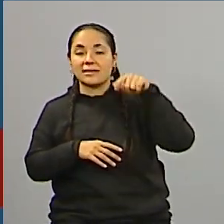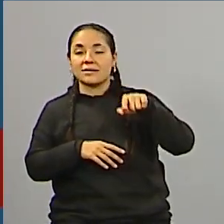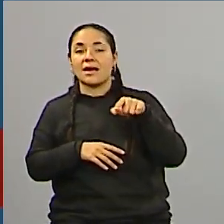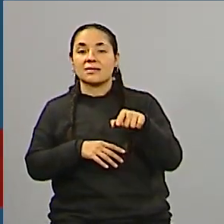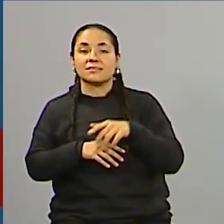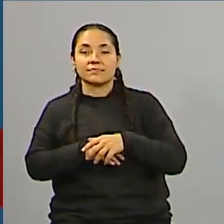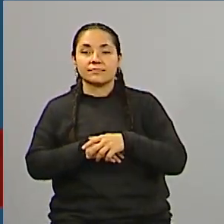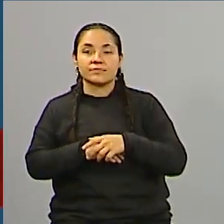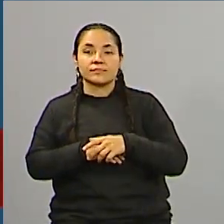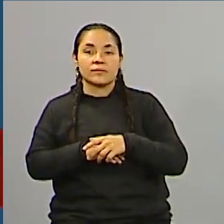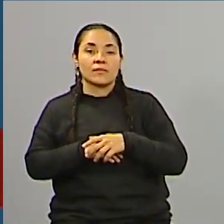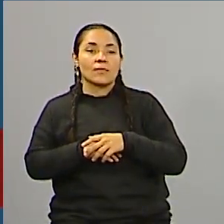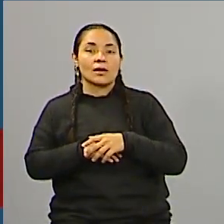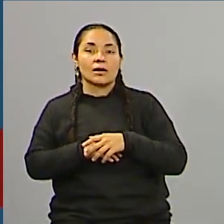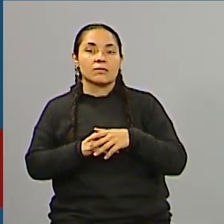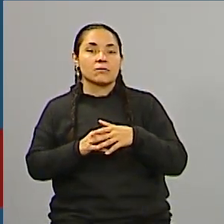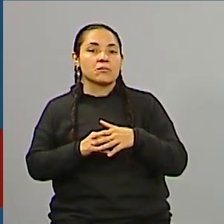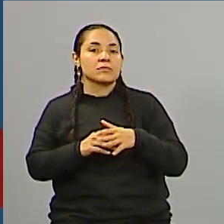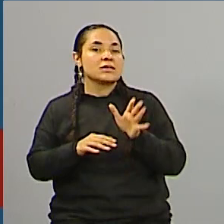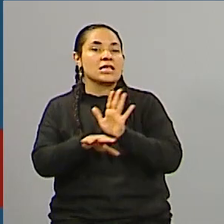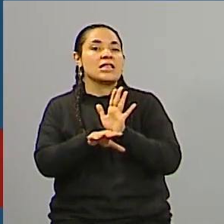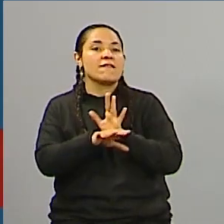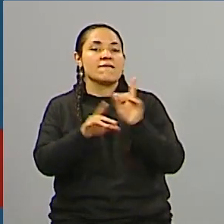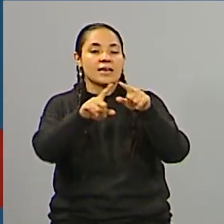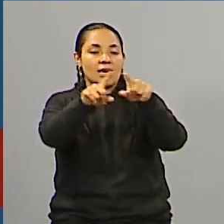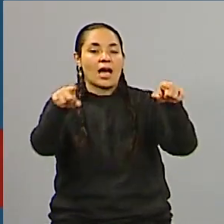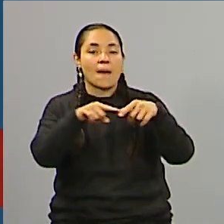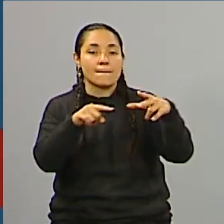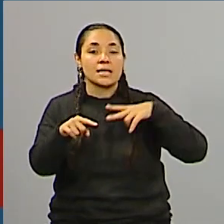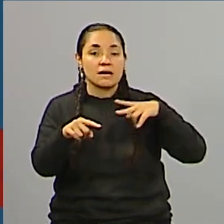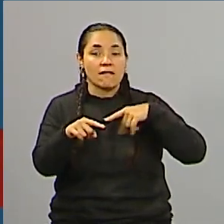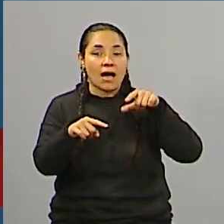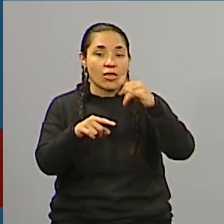un programa de previaje que fue muy bueno, nos ayudó mucho